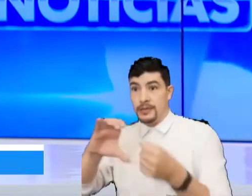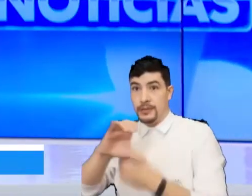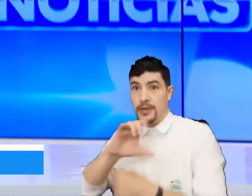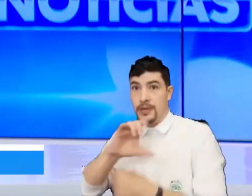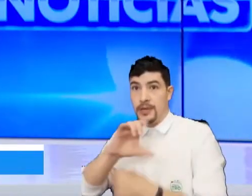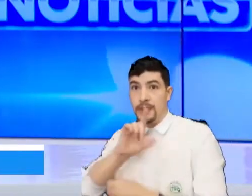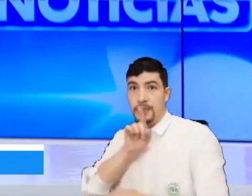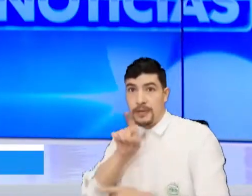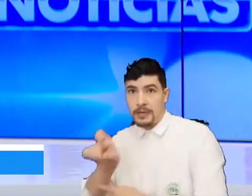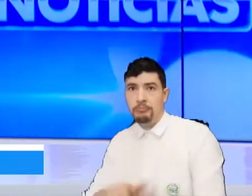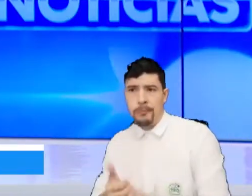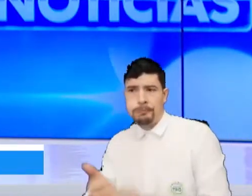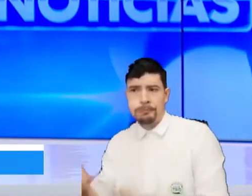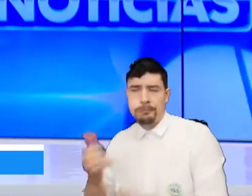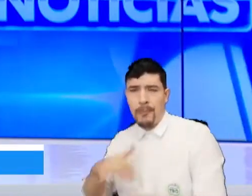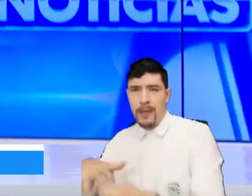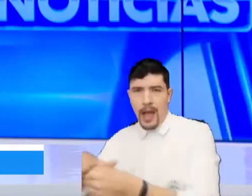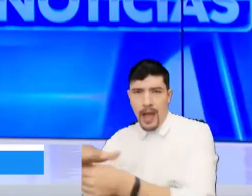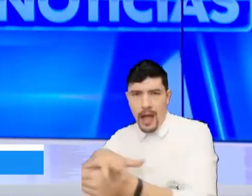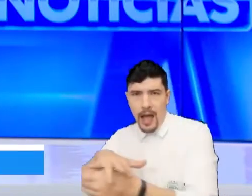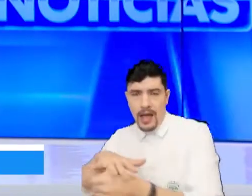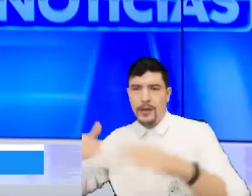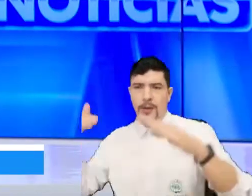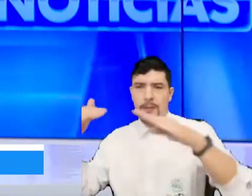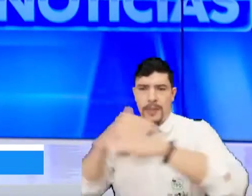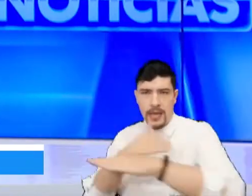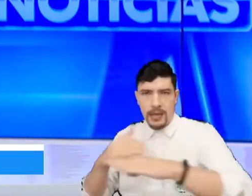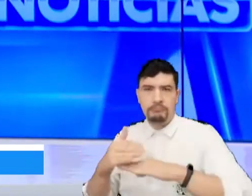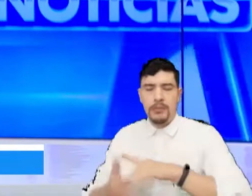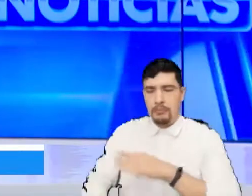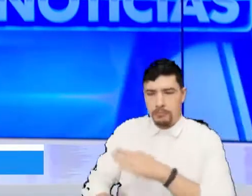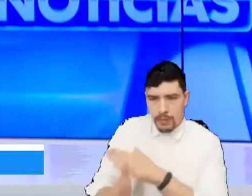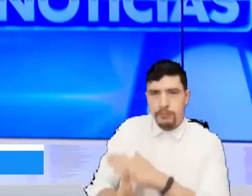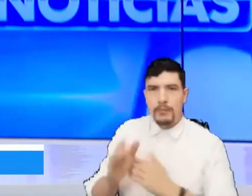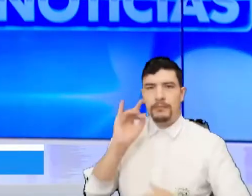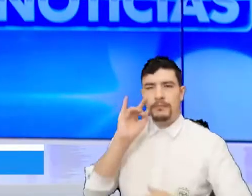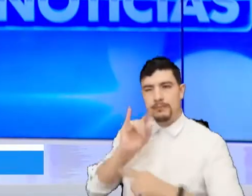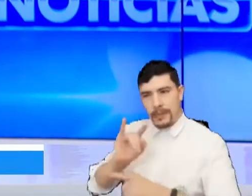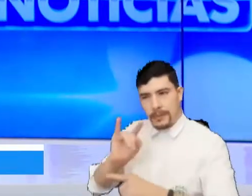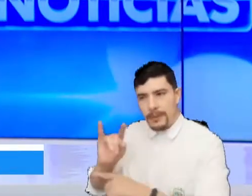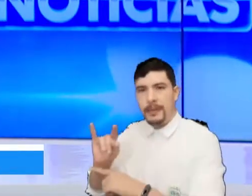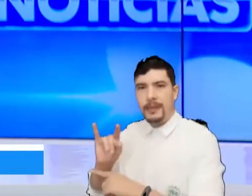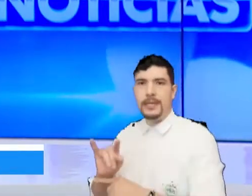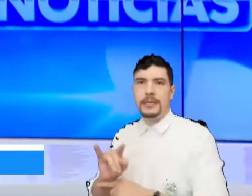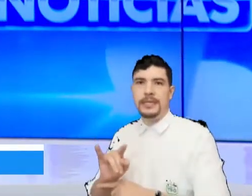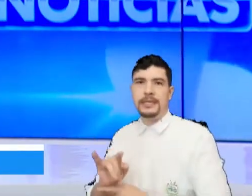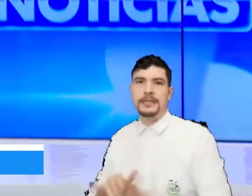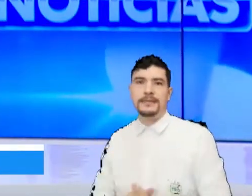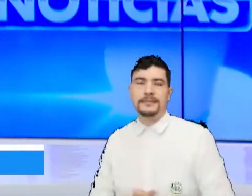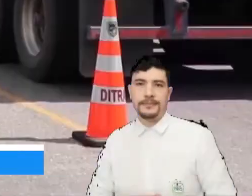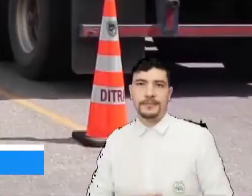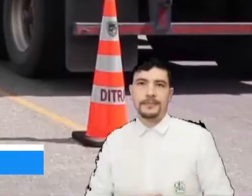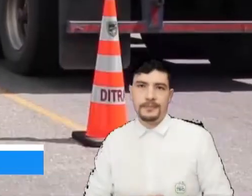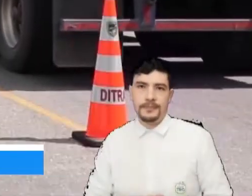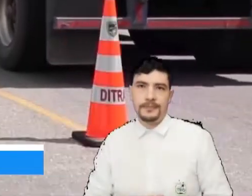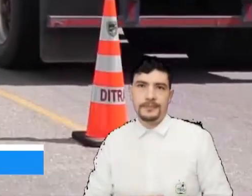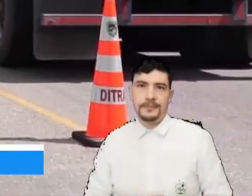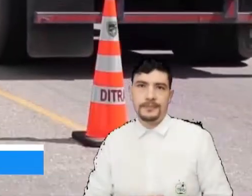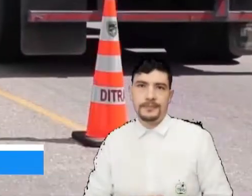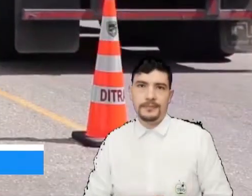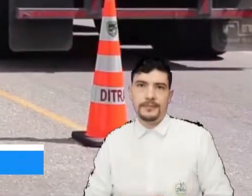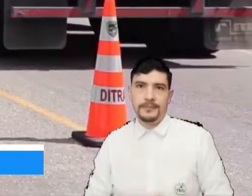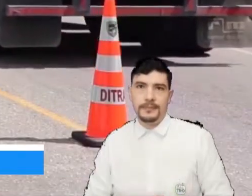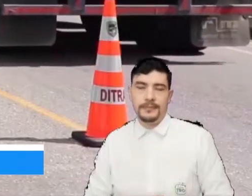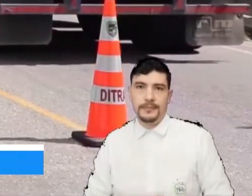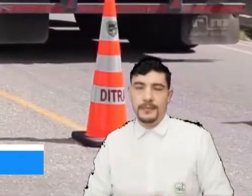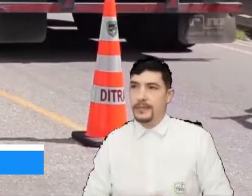capital santandereana. Serán más de 1.500 uniformados que velarán por la seguridad este último puente festivo de julio.